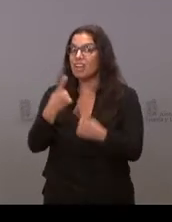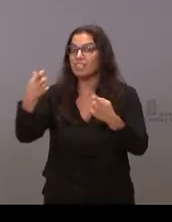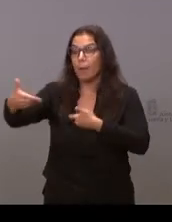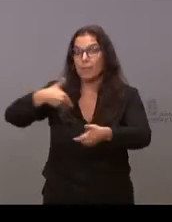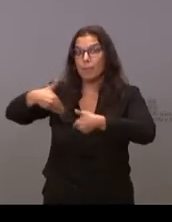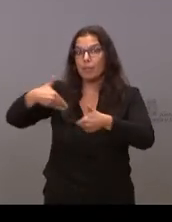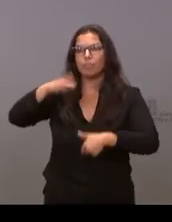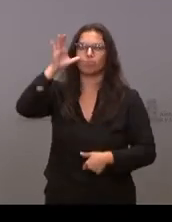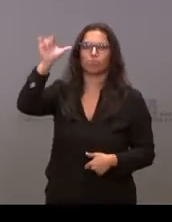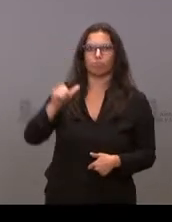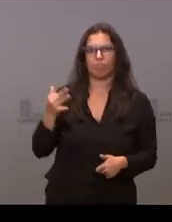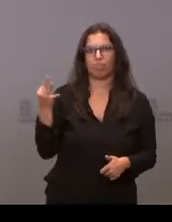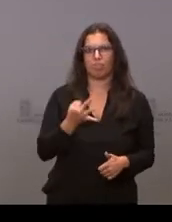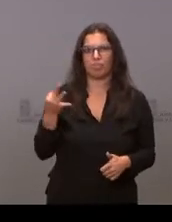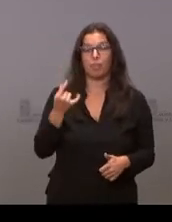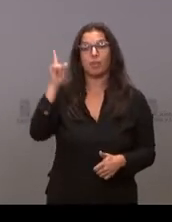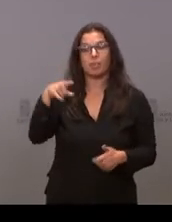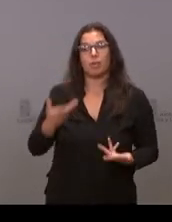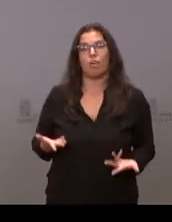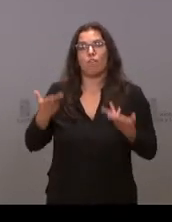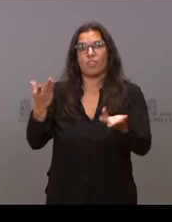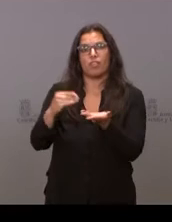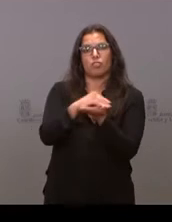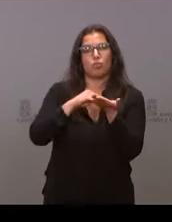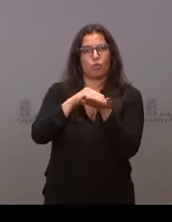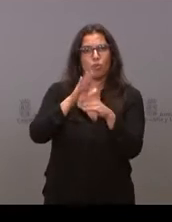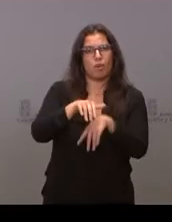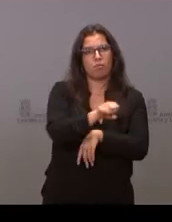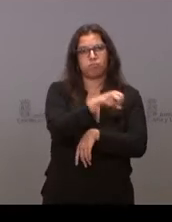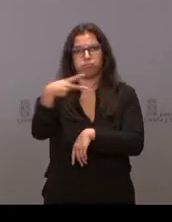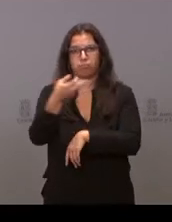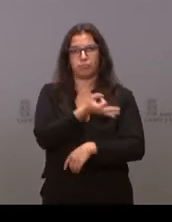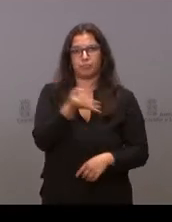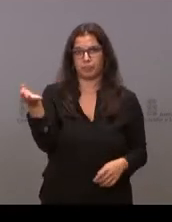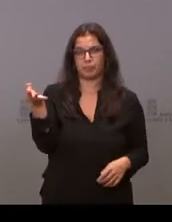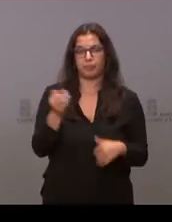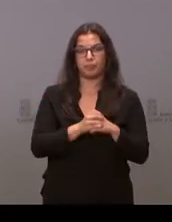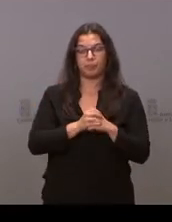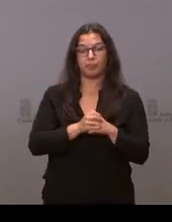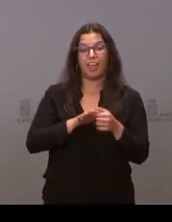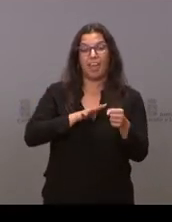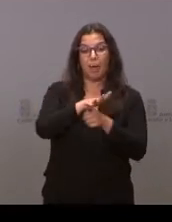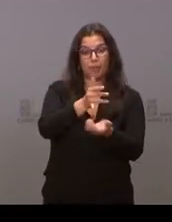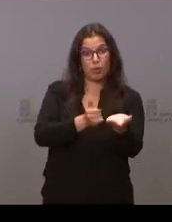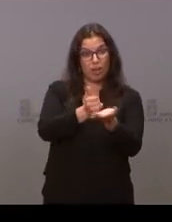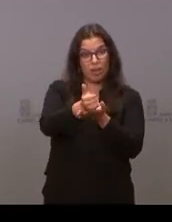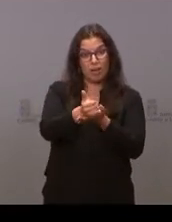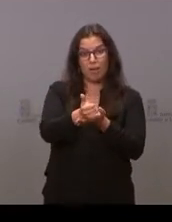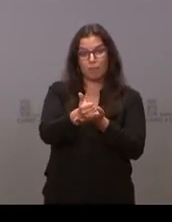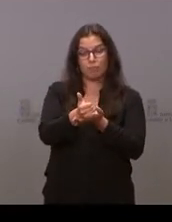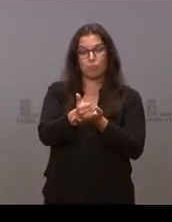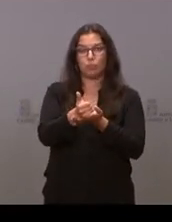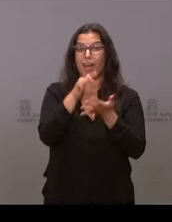todo, ofrecer soluciones satisfactorias. El mundo del campo pasa ineludiblemente